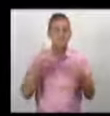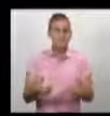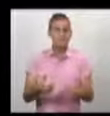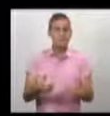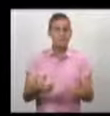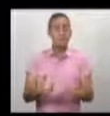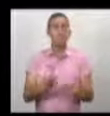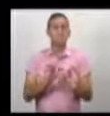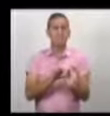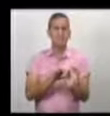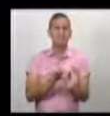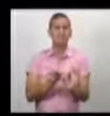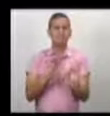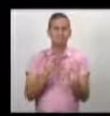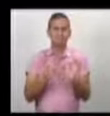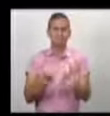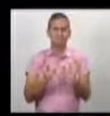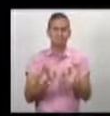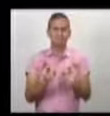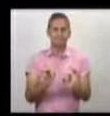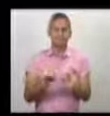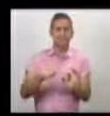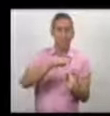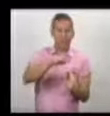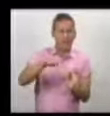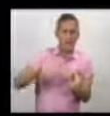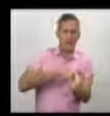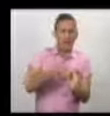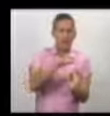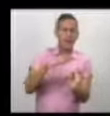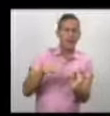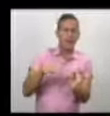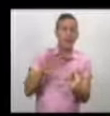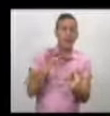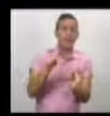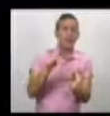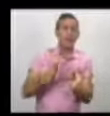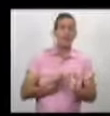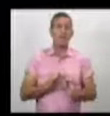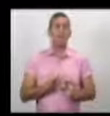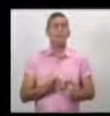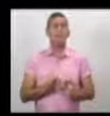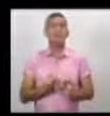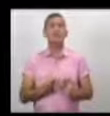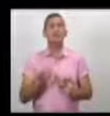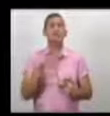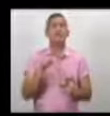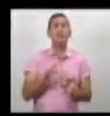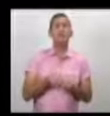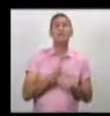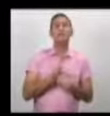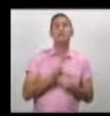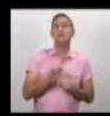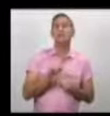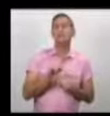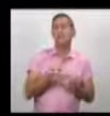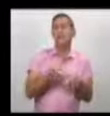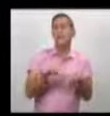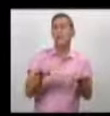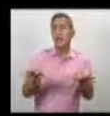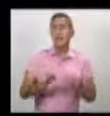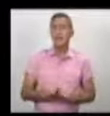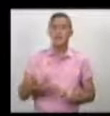delimitado dentro de esta envoltura nuclear. Por tanto, este material nuclear encargado de transmitir las